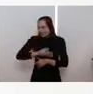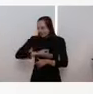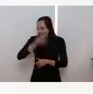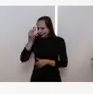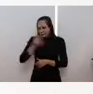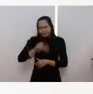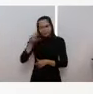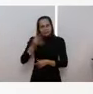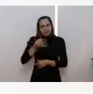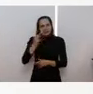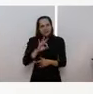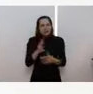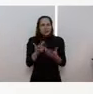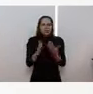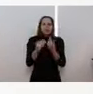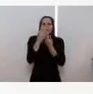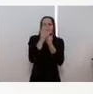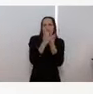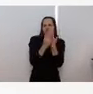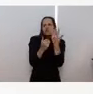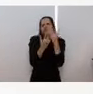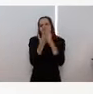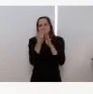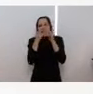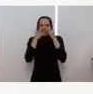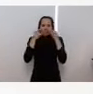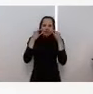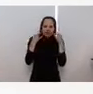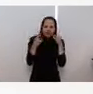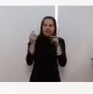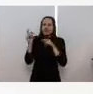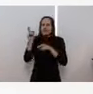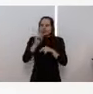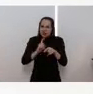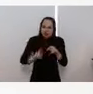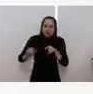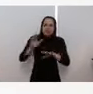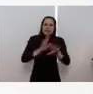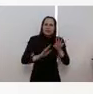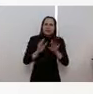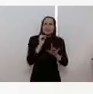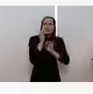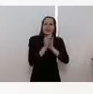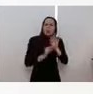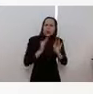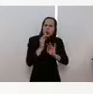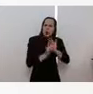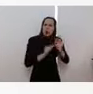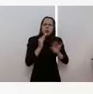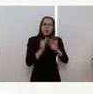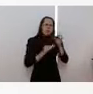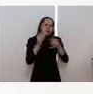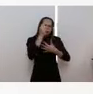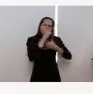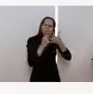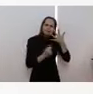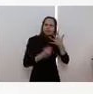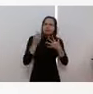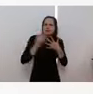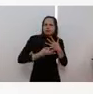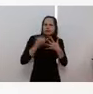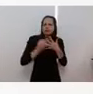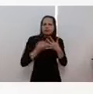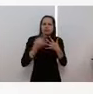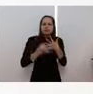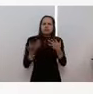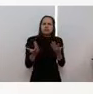medidas de vida de seguridad que han venido generando sedes de la ministerio de salud las recomendaciones locales de la secretaría de salud